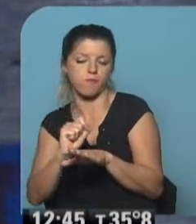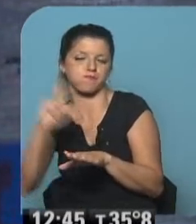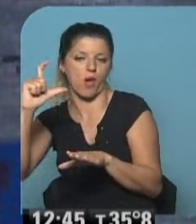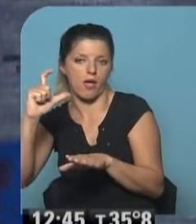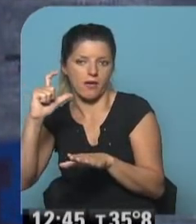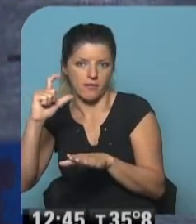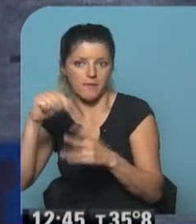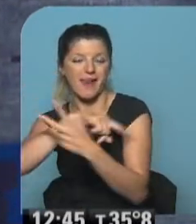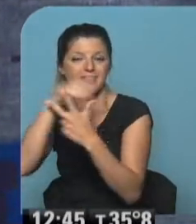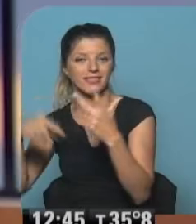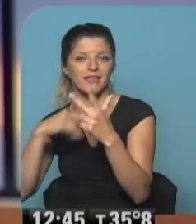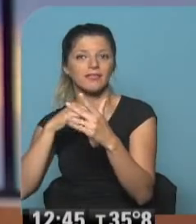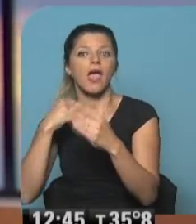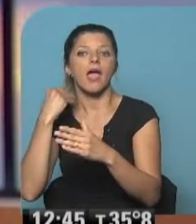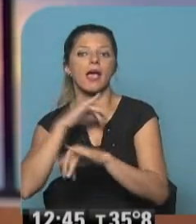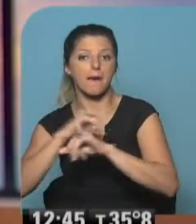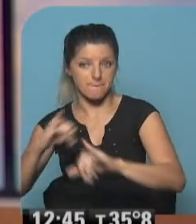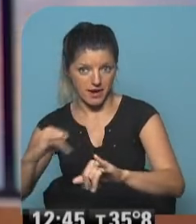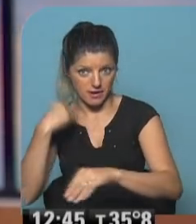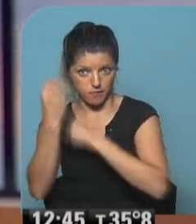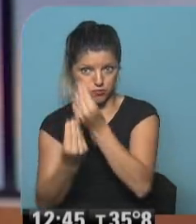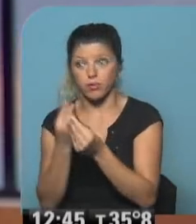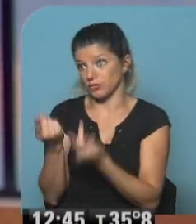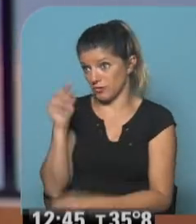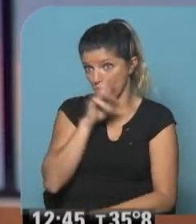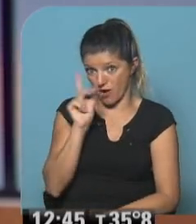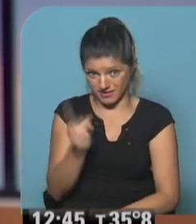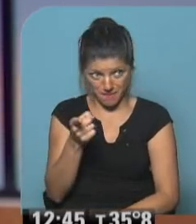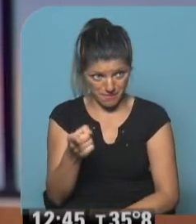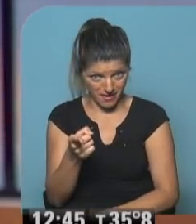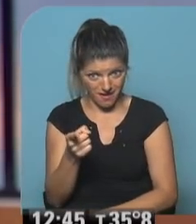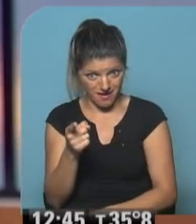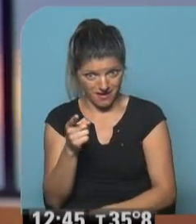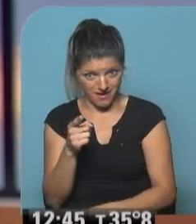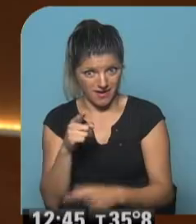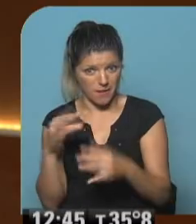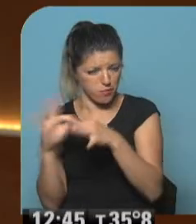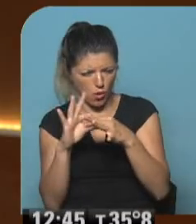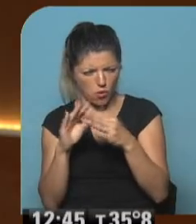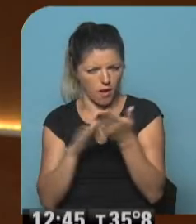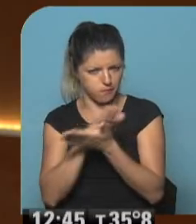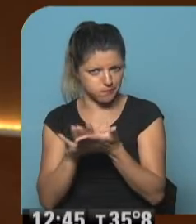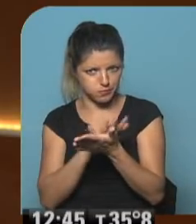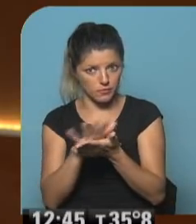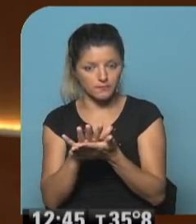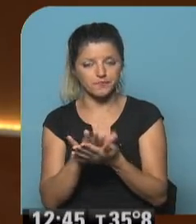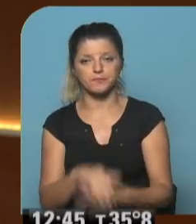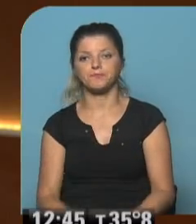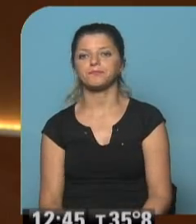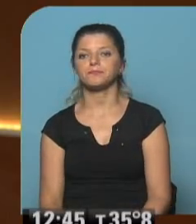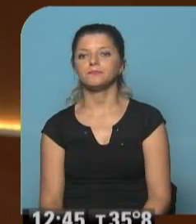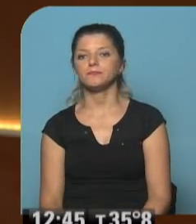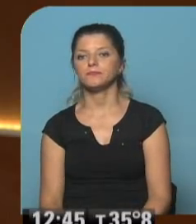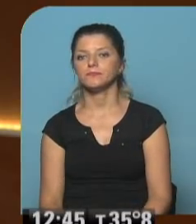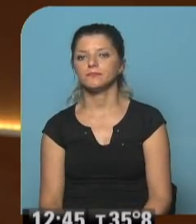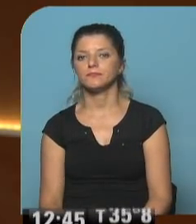decir, tampoco Keiko Fujimori está libre de culpa y cargo en estas sospechas de corrupción. Así es, pero digamos, no es